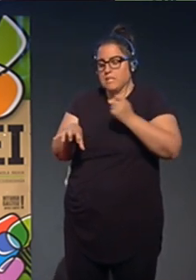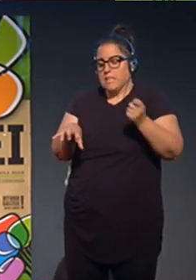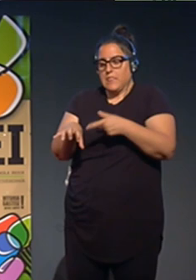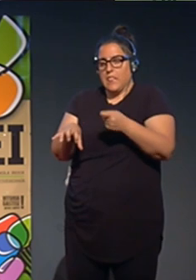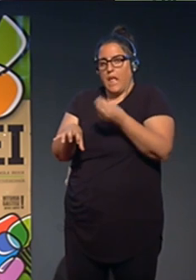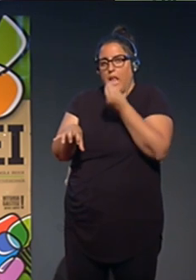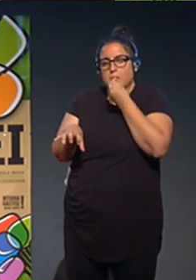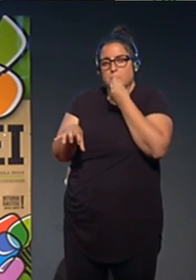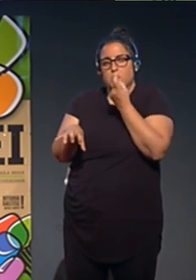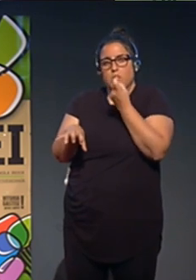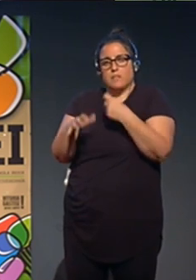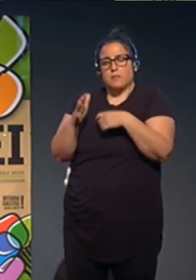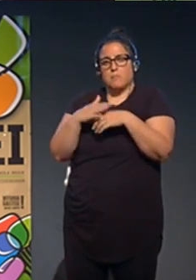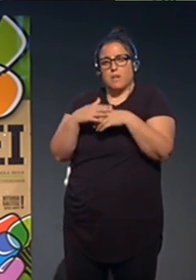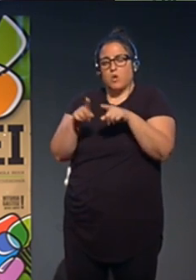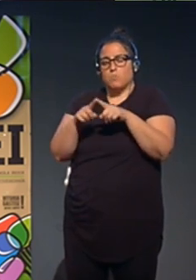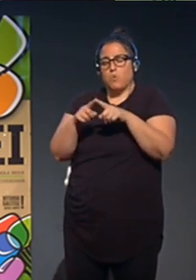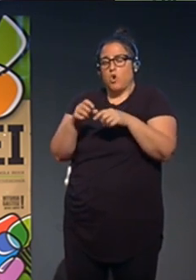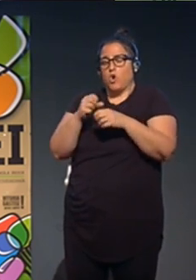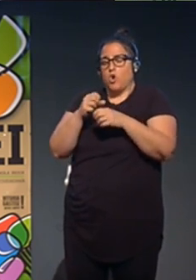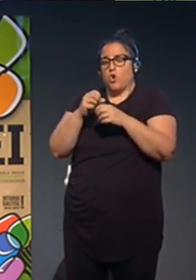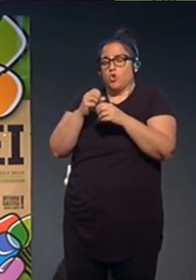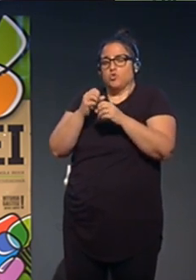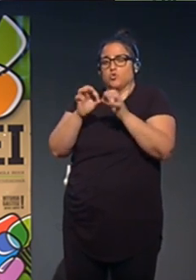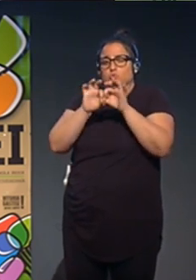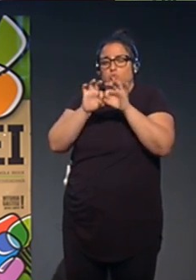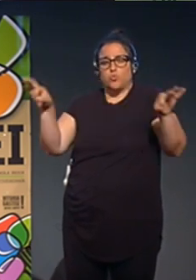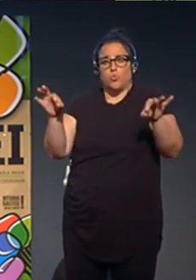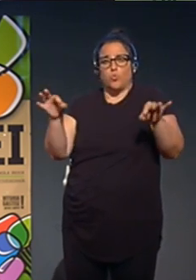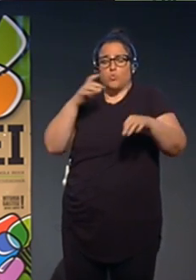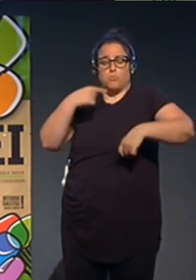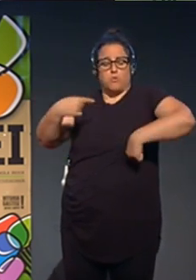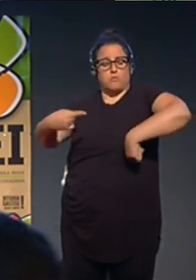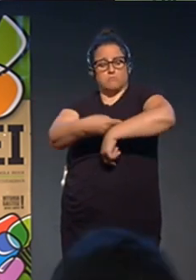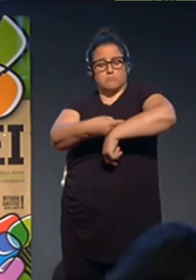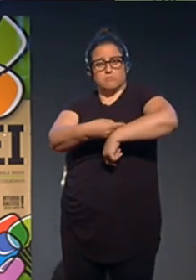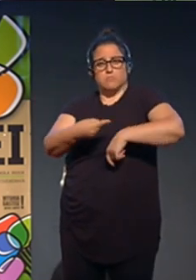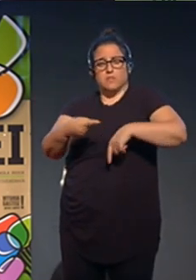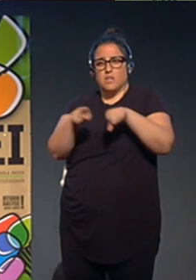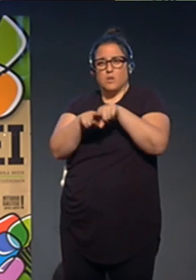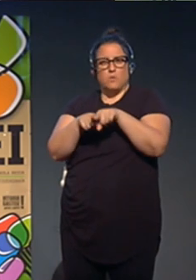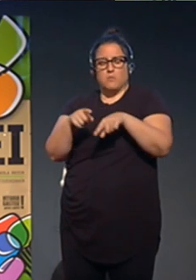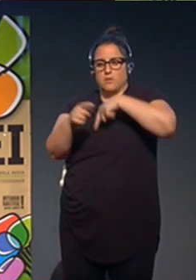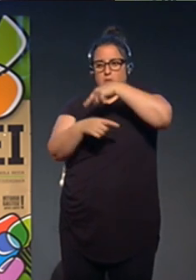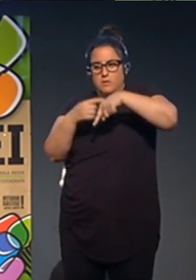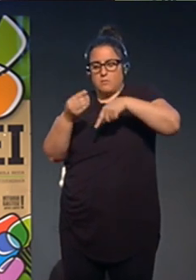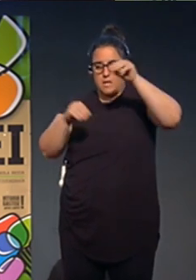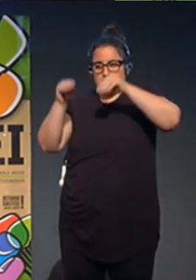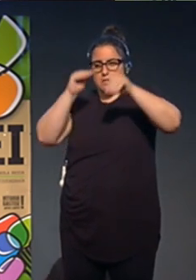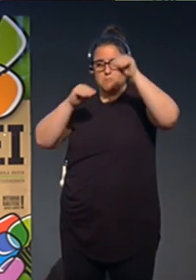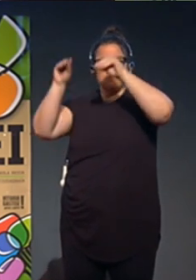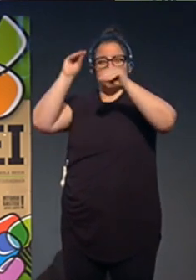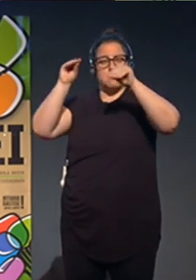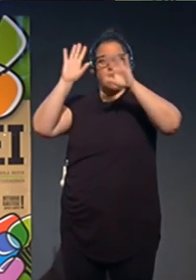el alimento a través de tubos y alimentación artificial alimentación asistida cada vez más pero es un círculo vicioso está matando